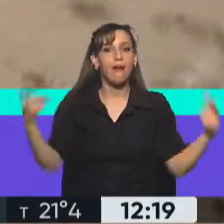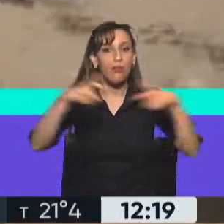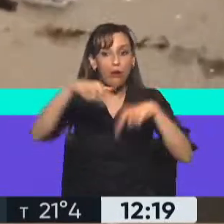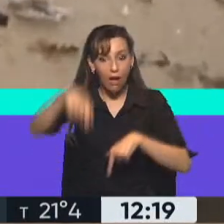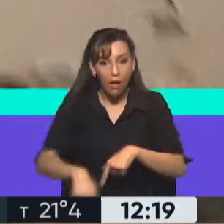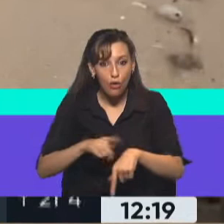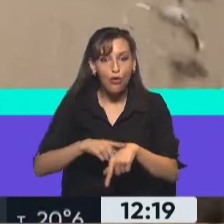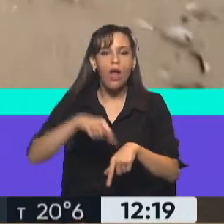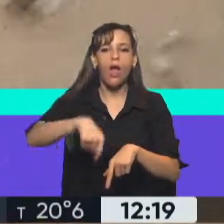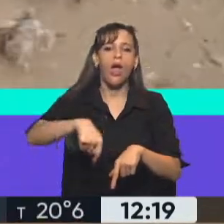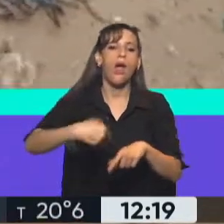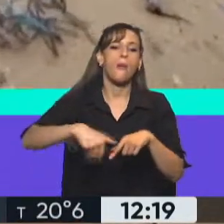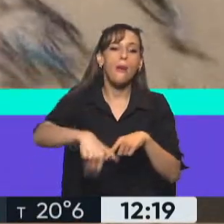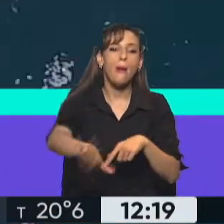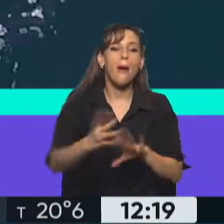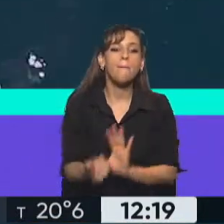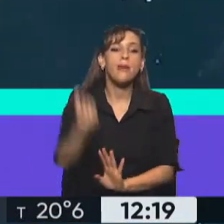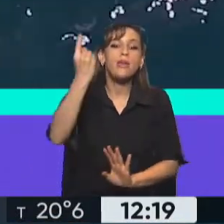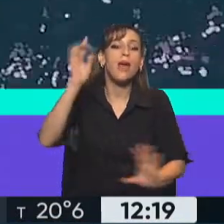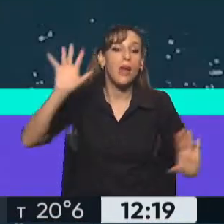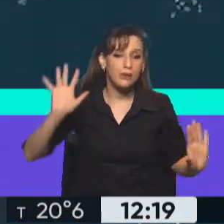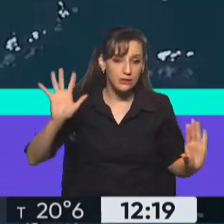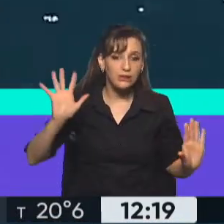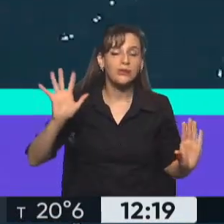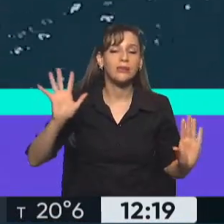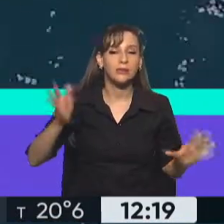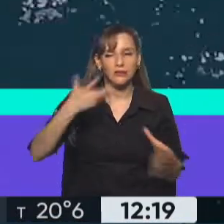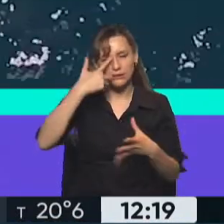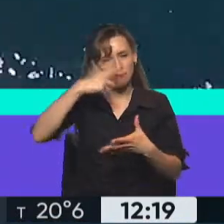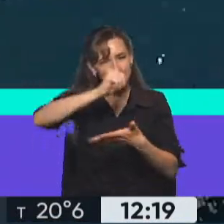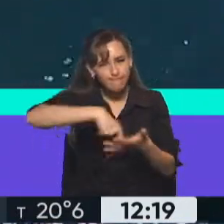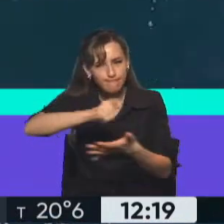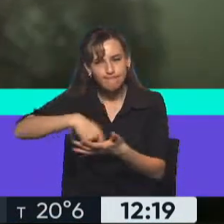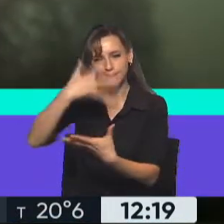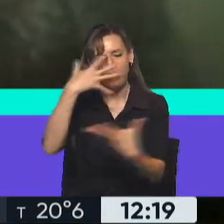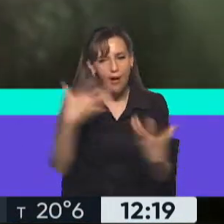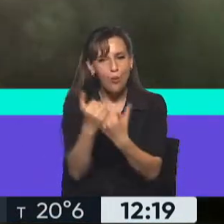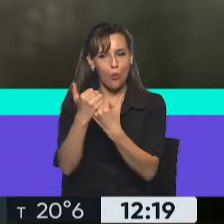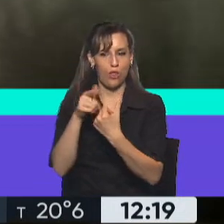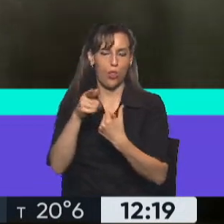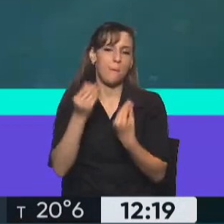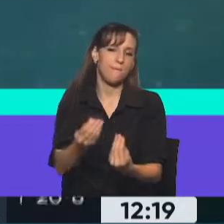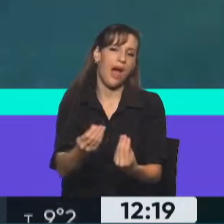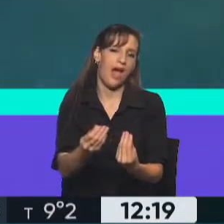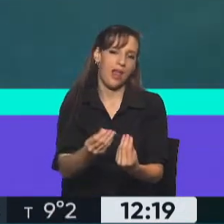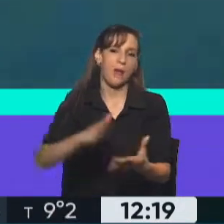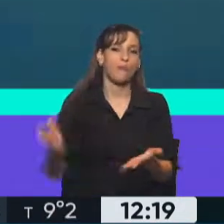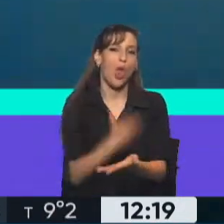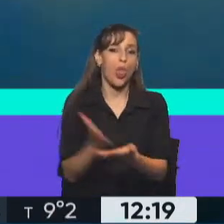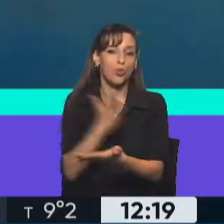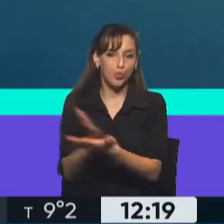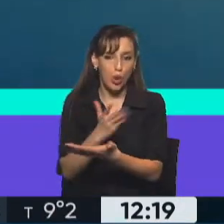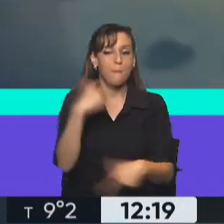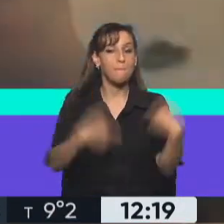primera vez un tratado mundial para disminuir o disminuir la producción de plásticos